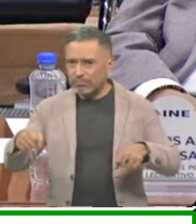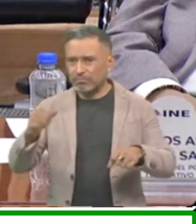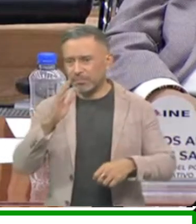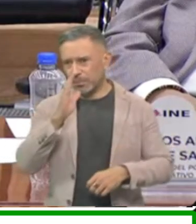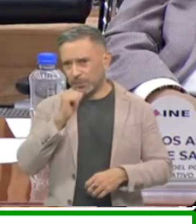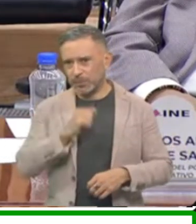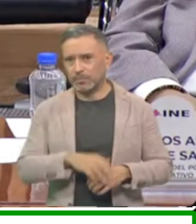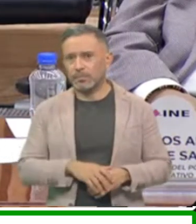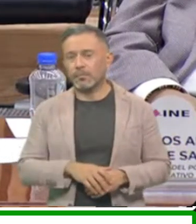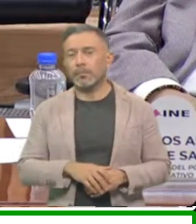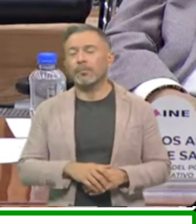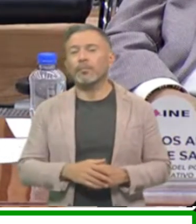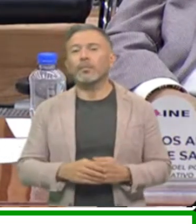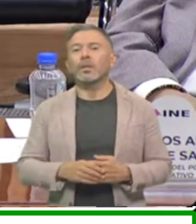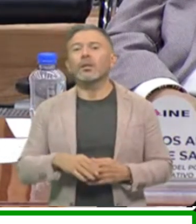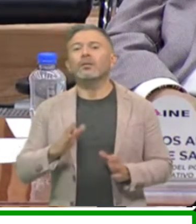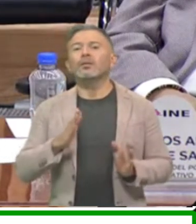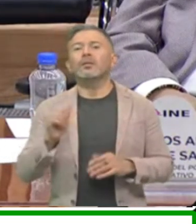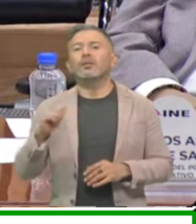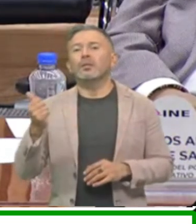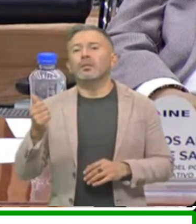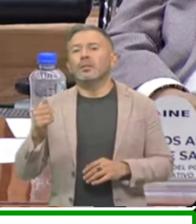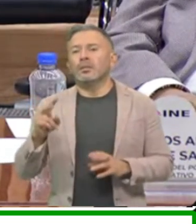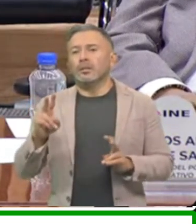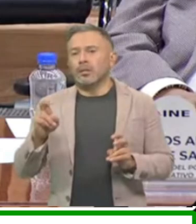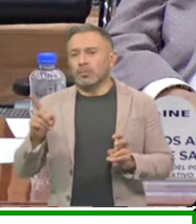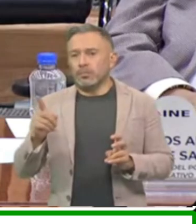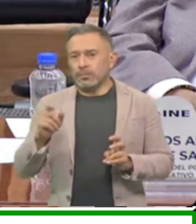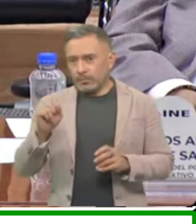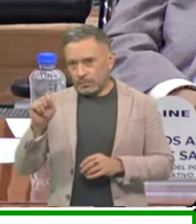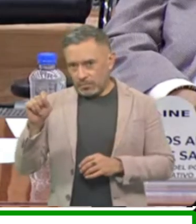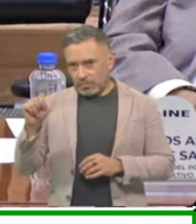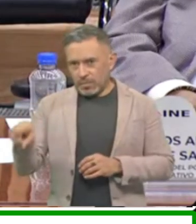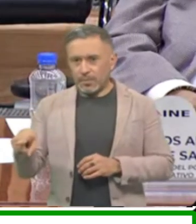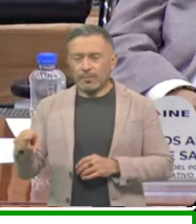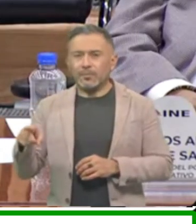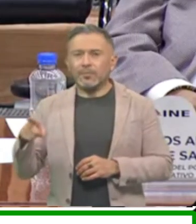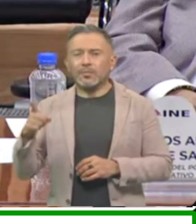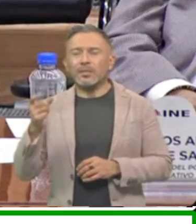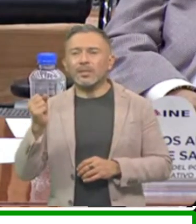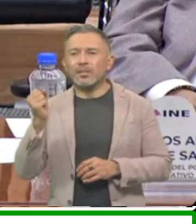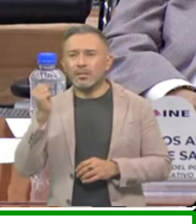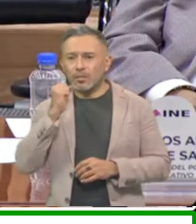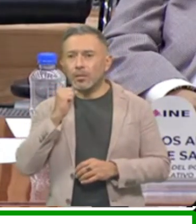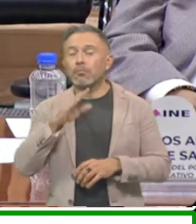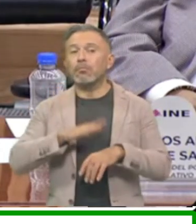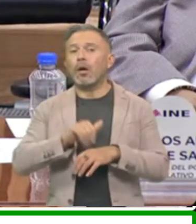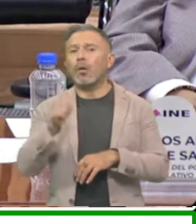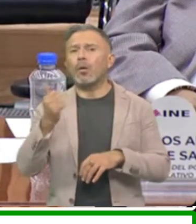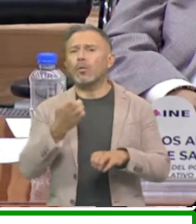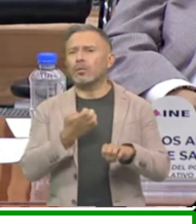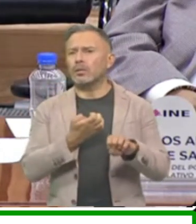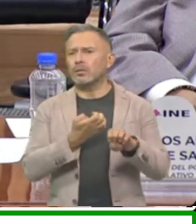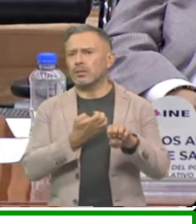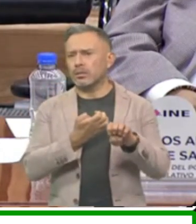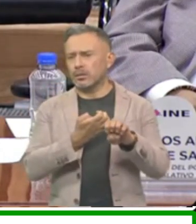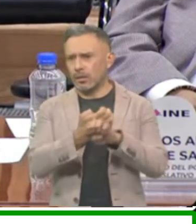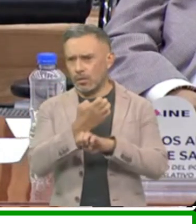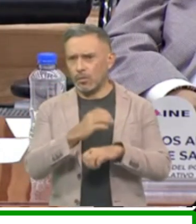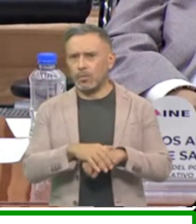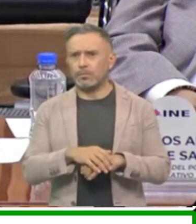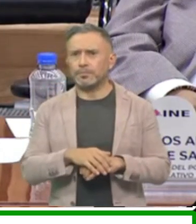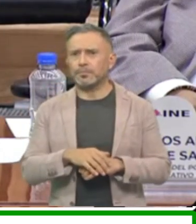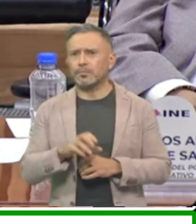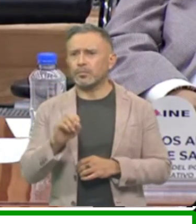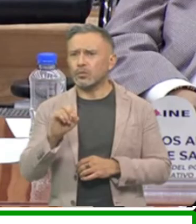la divergencia de los votos nacionales con locales, que acaba de mencionar también el senador para otra entidad federativa, el OPLE